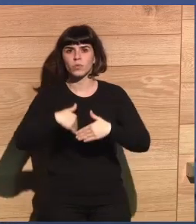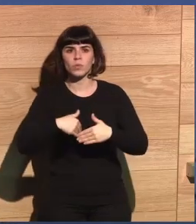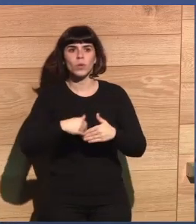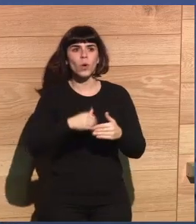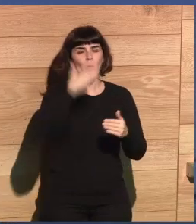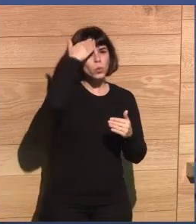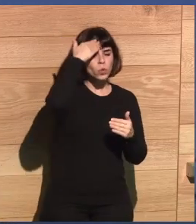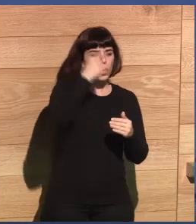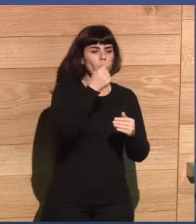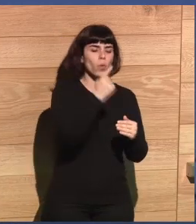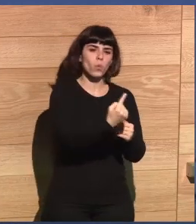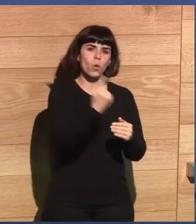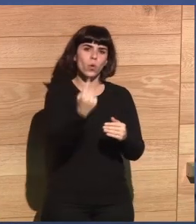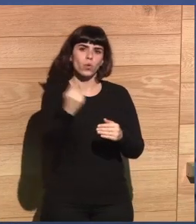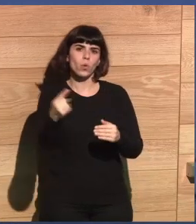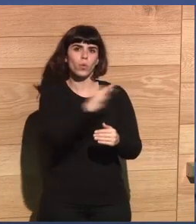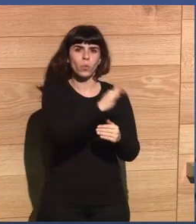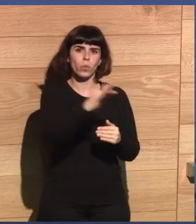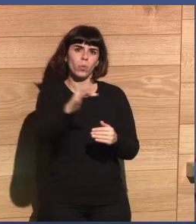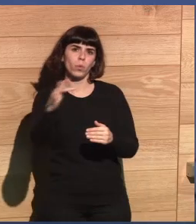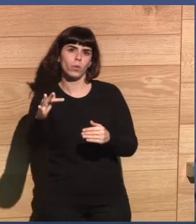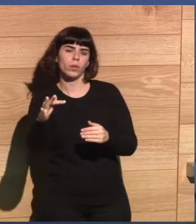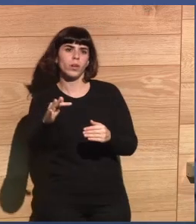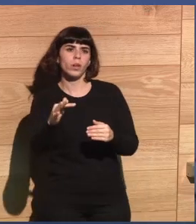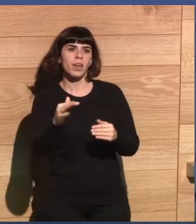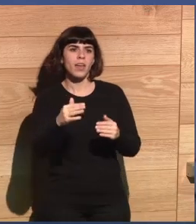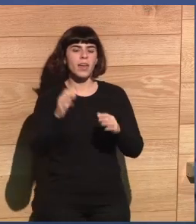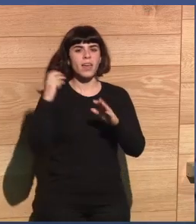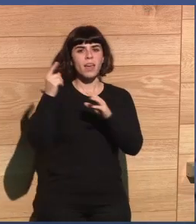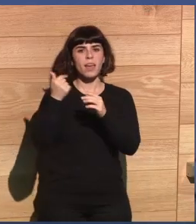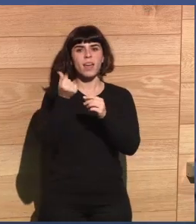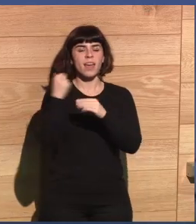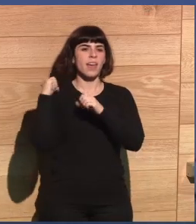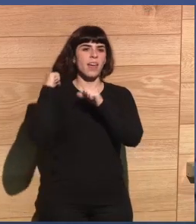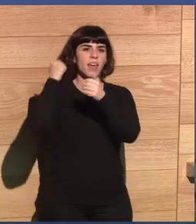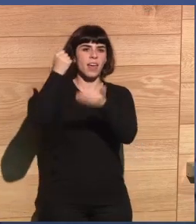tras otro, y entre todos ellos se fueron quedando poco a poco con la herencia que le había dejado su